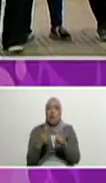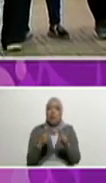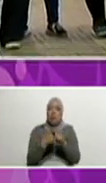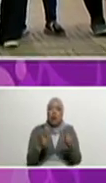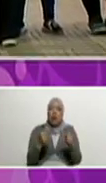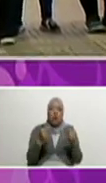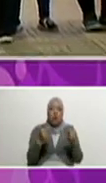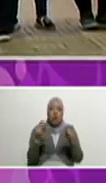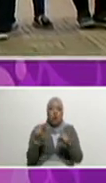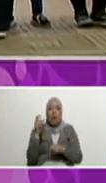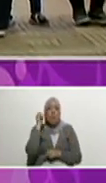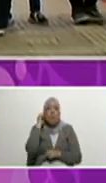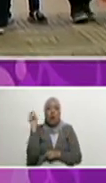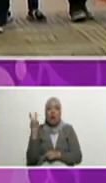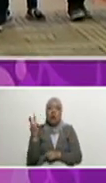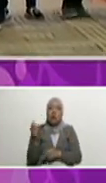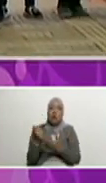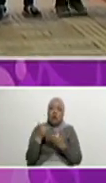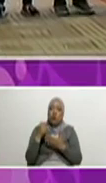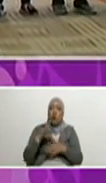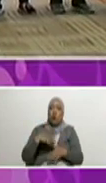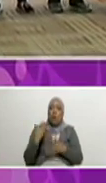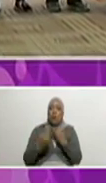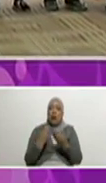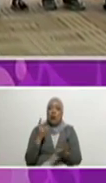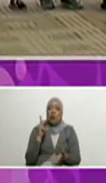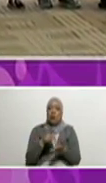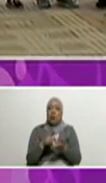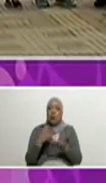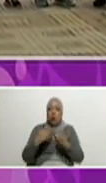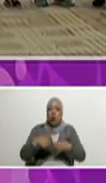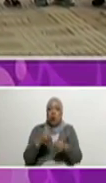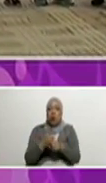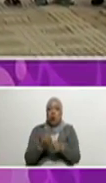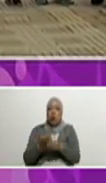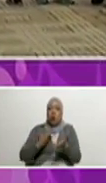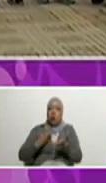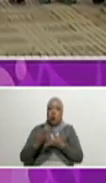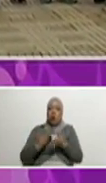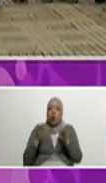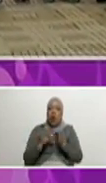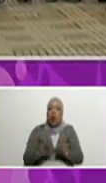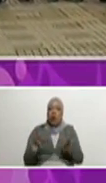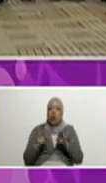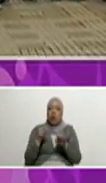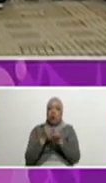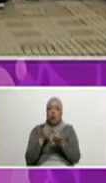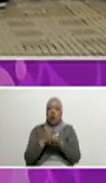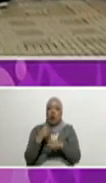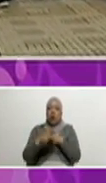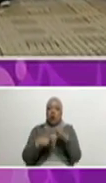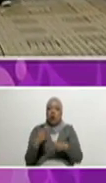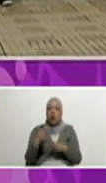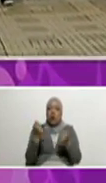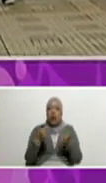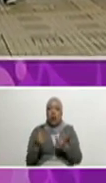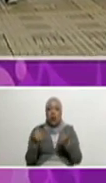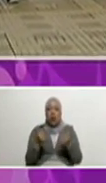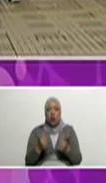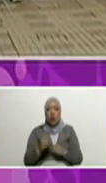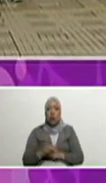pariremos recursos para la mujer venezolana, lo pariremos, con sanciones o sin sanciones, pariremos esos